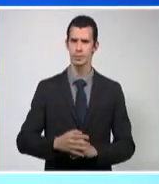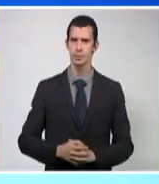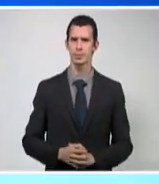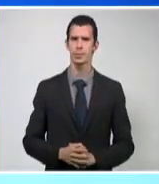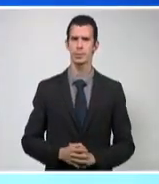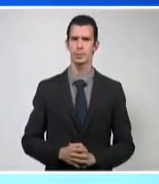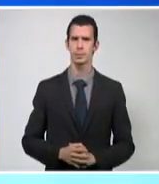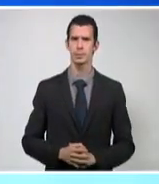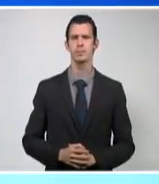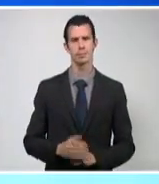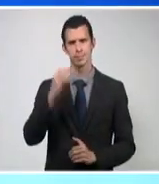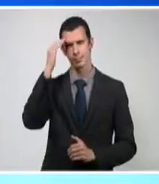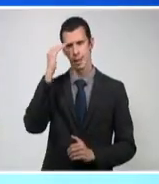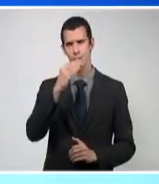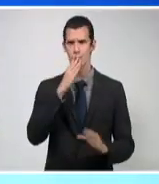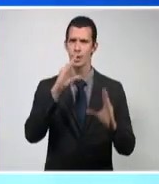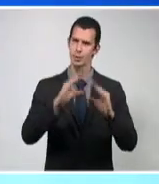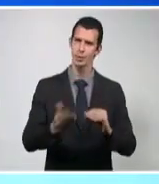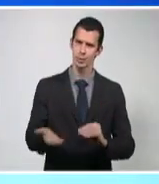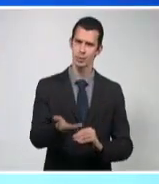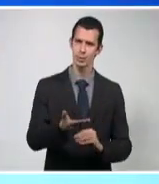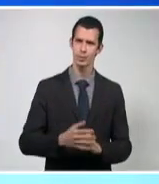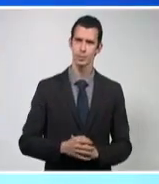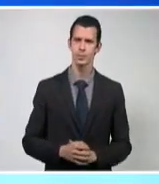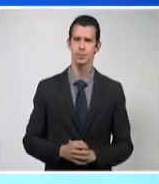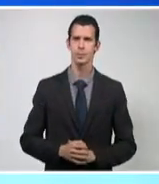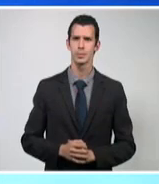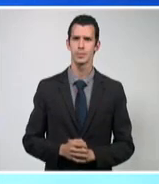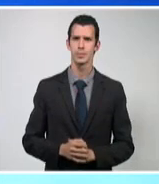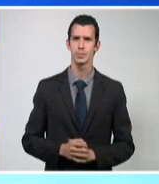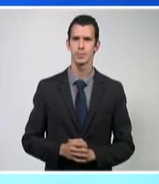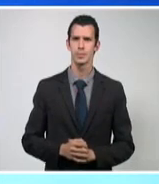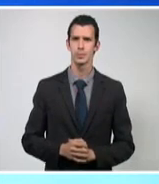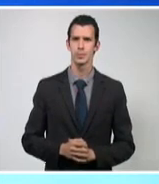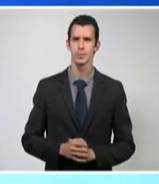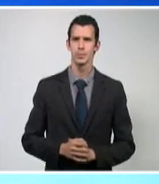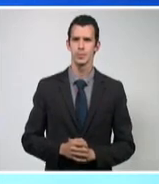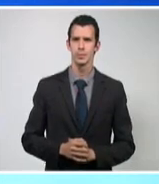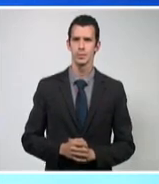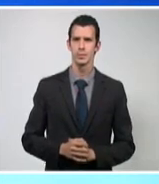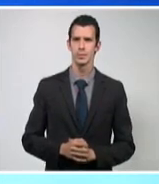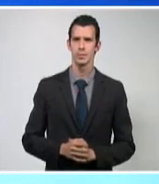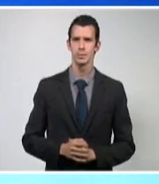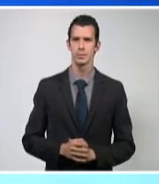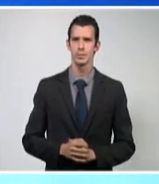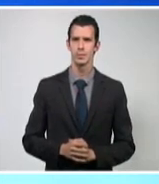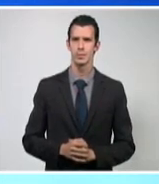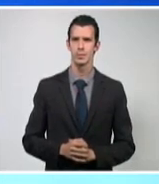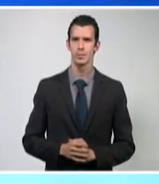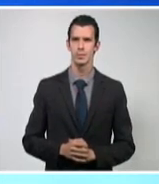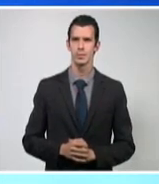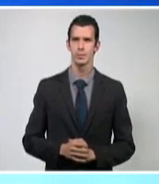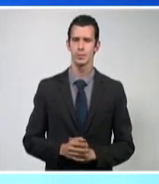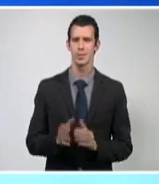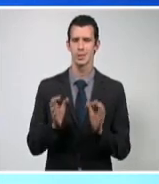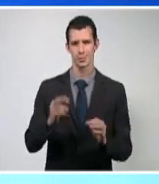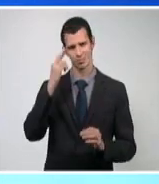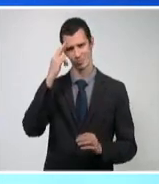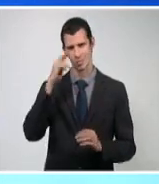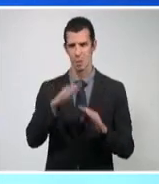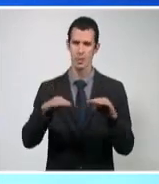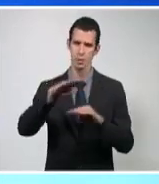Sí, saludos, buenas noches. Desde hace varias jornadas venimos diciendo, tal como comentabas, que lo ocurrido en las afueras del Ministerio